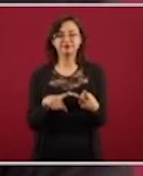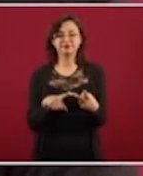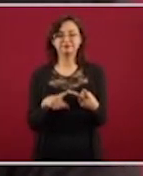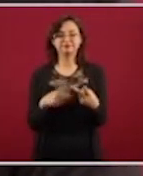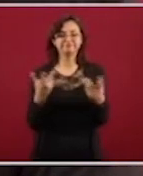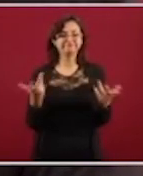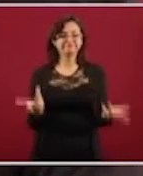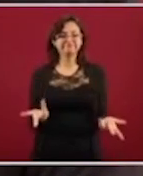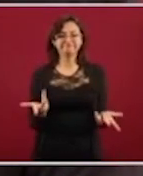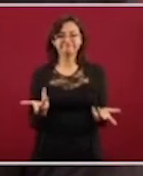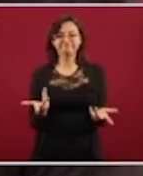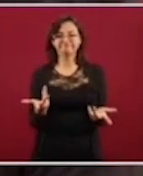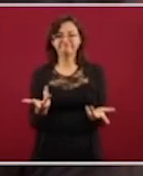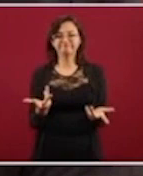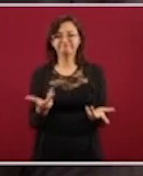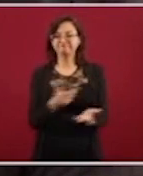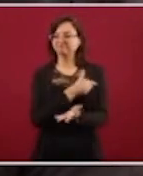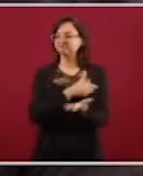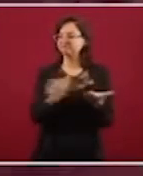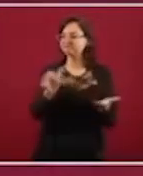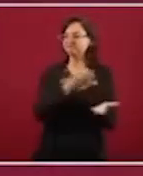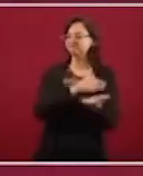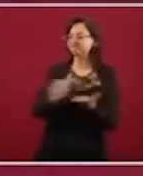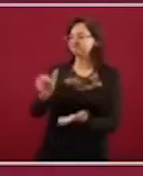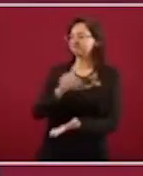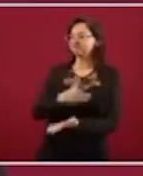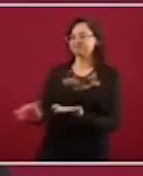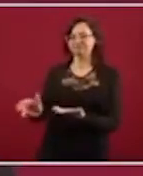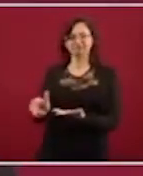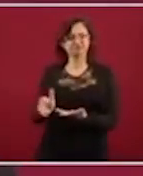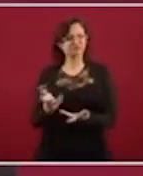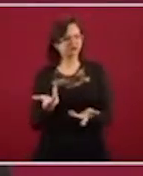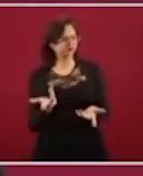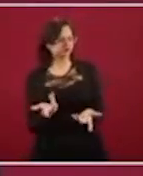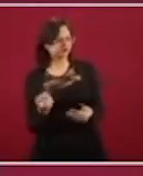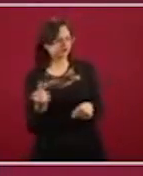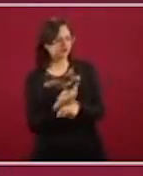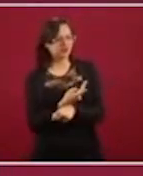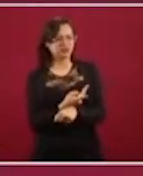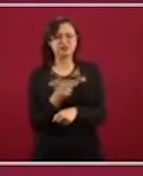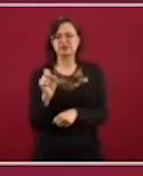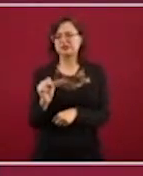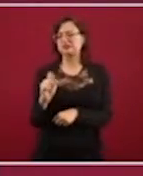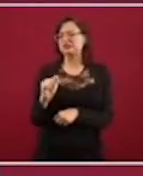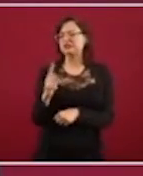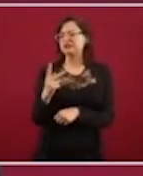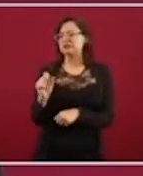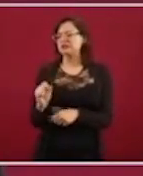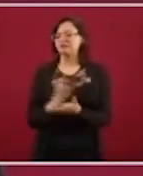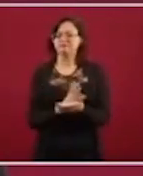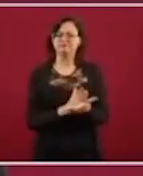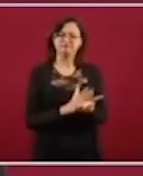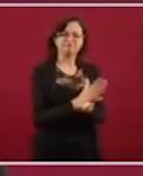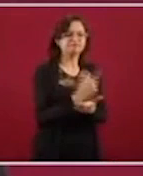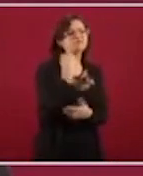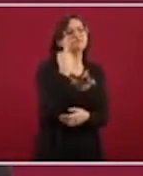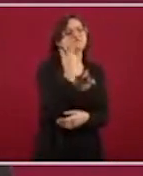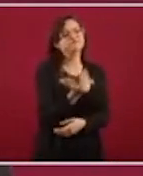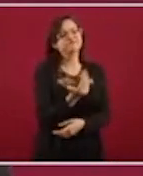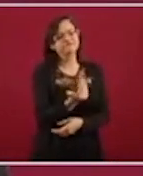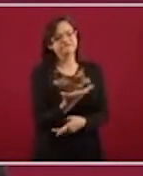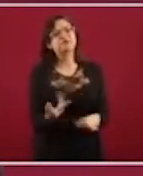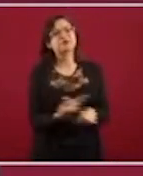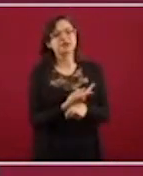no hay justificación, la Secretaría del Trabajo tiene que intervenir. Si no hay justificación para